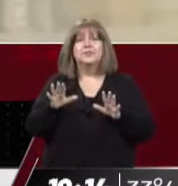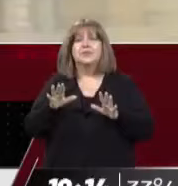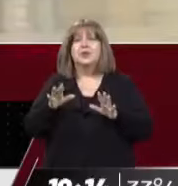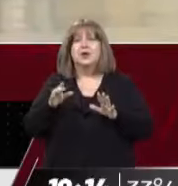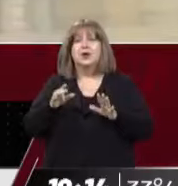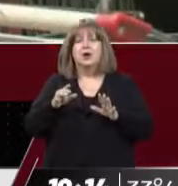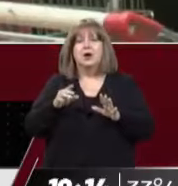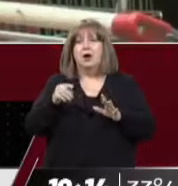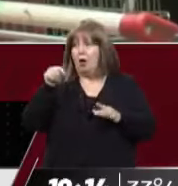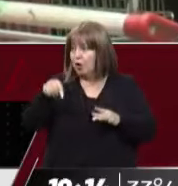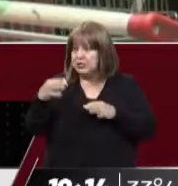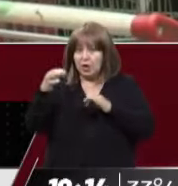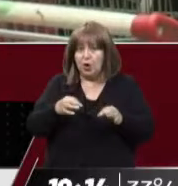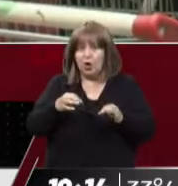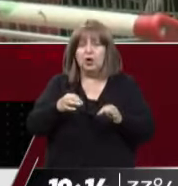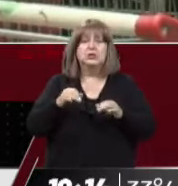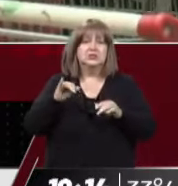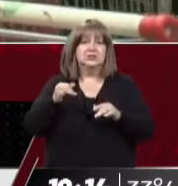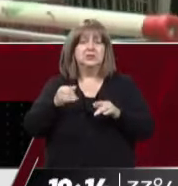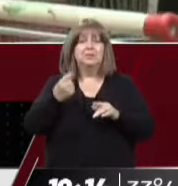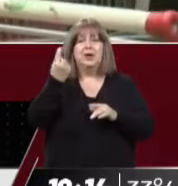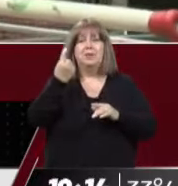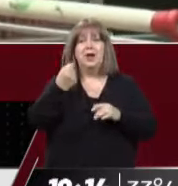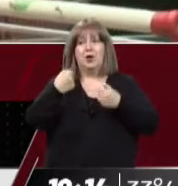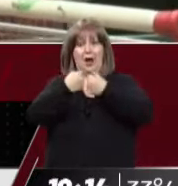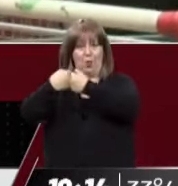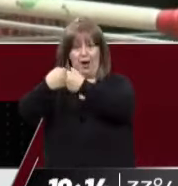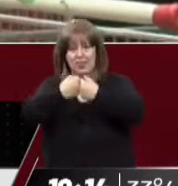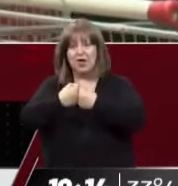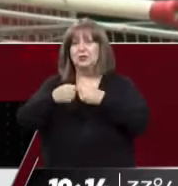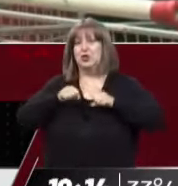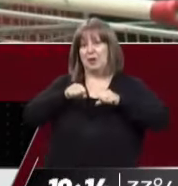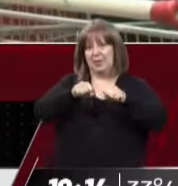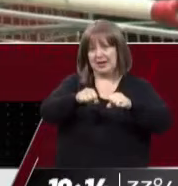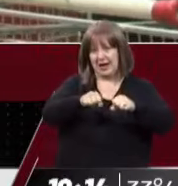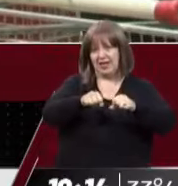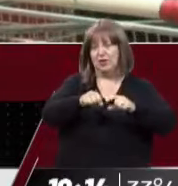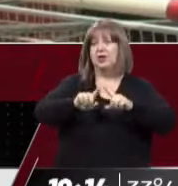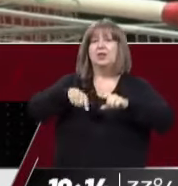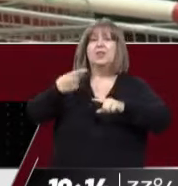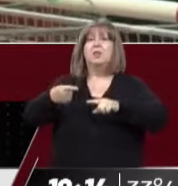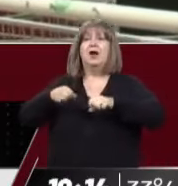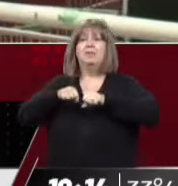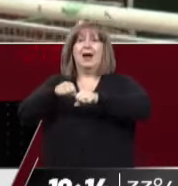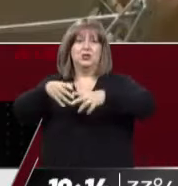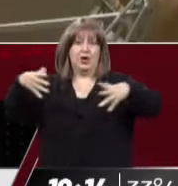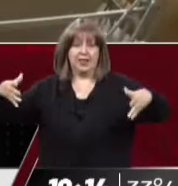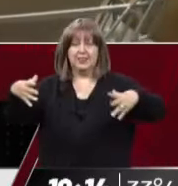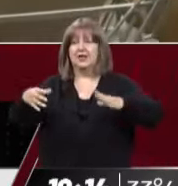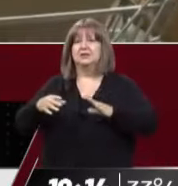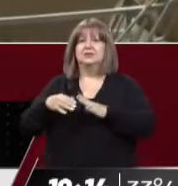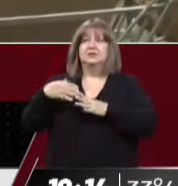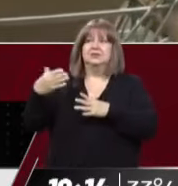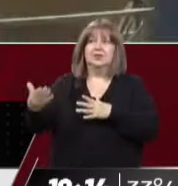hoy llegó la lista, digamos? Primero se hizo el acuerdo con los supermercados y después con mayorista. Entonces la de mayorista llegó un poco más tarde